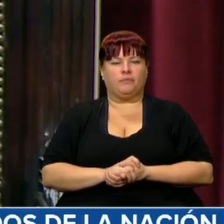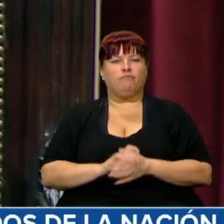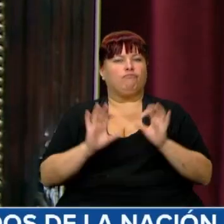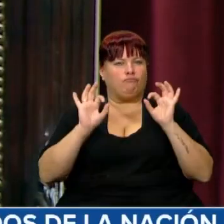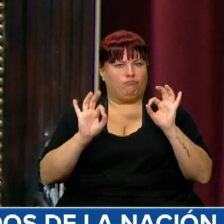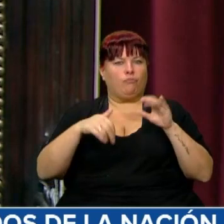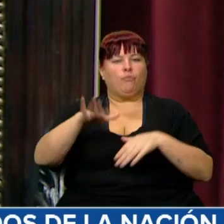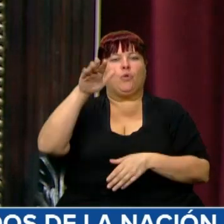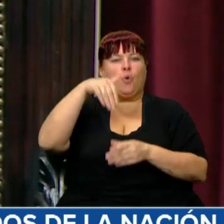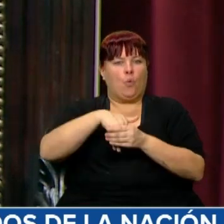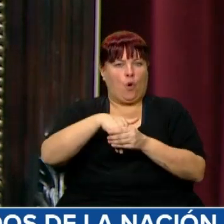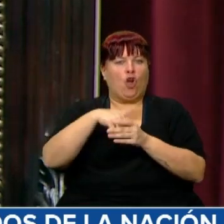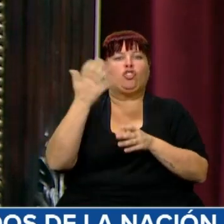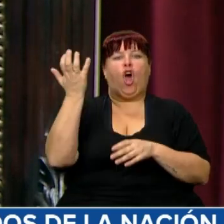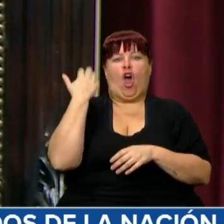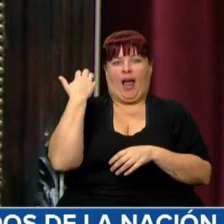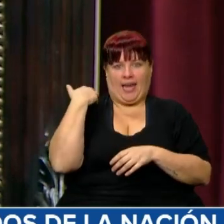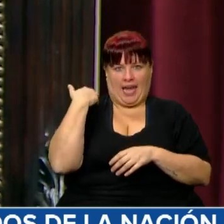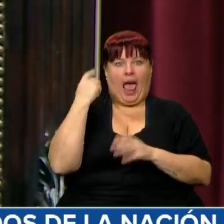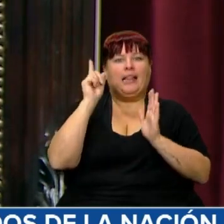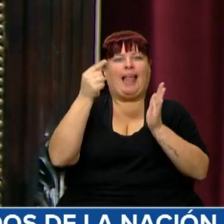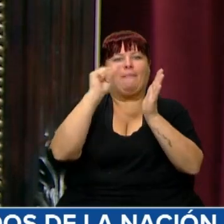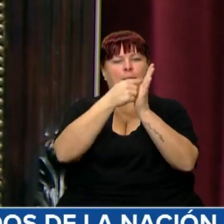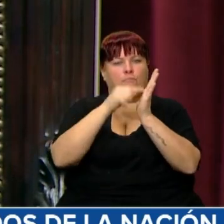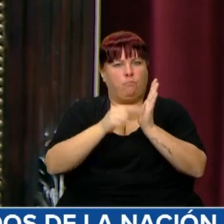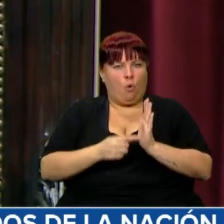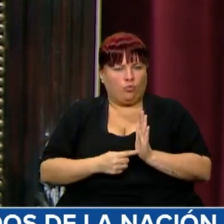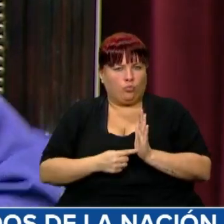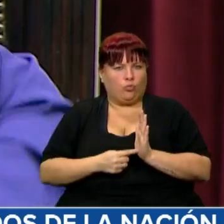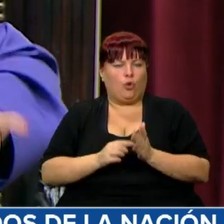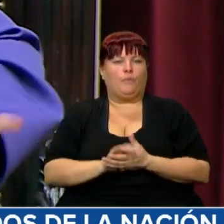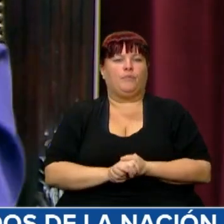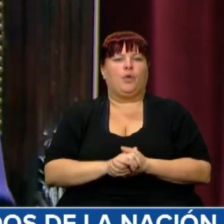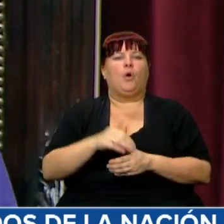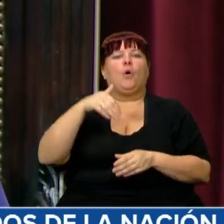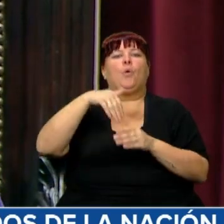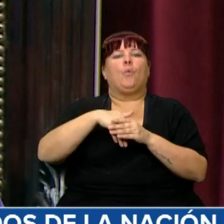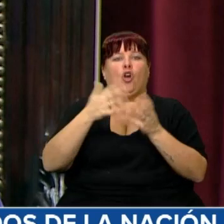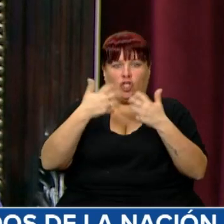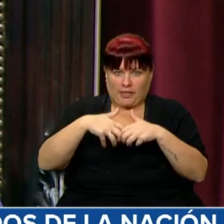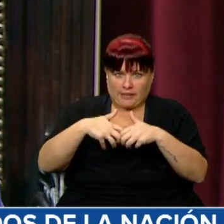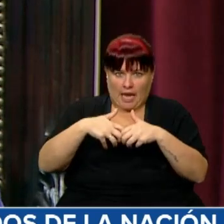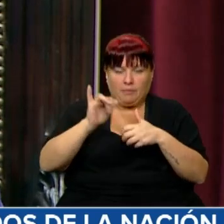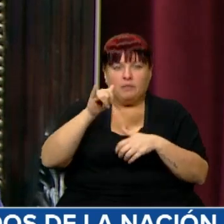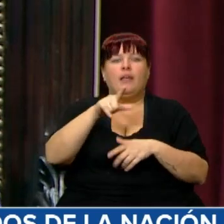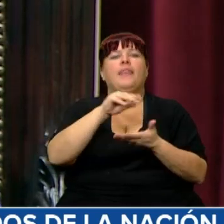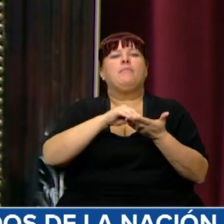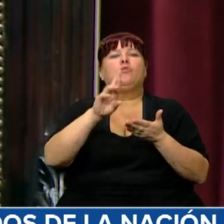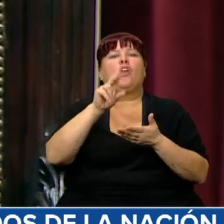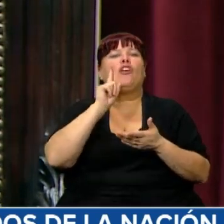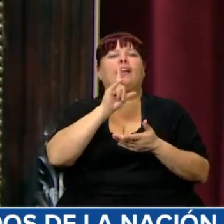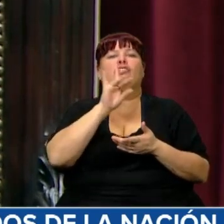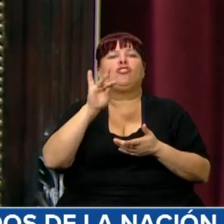Listo, se va a votar en general y en particular se vota por sistema, ¿no? Sí, diputado Ritondo.